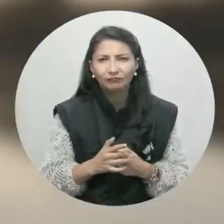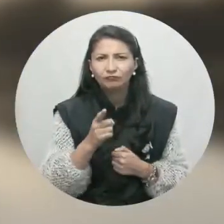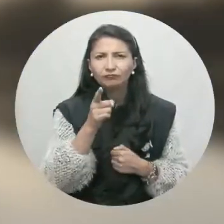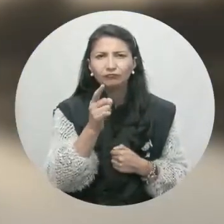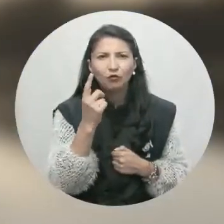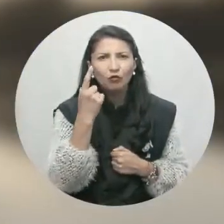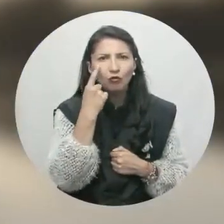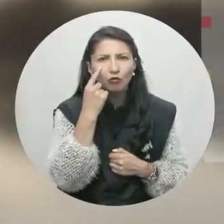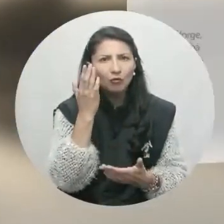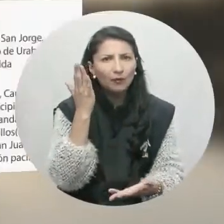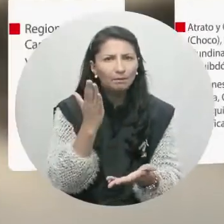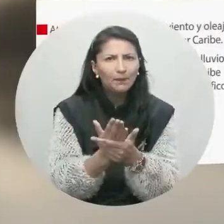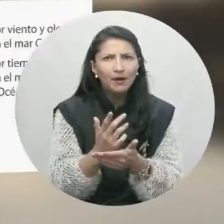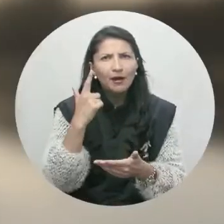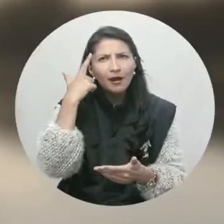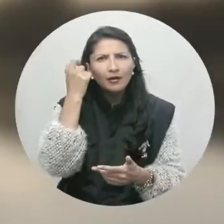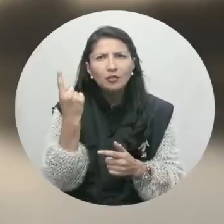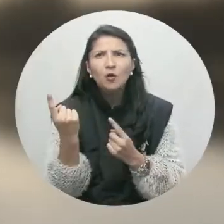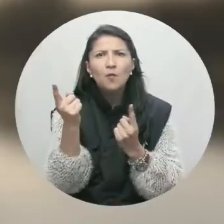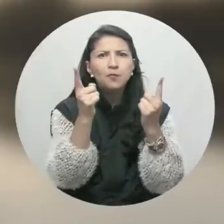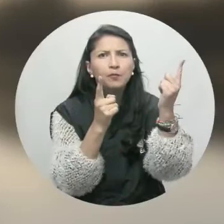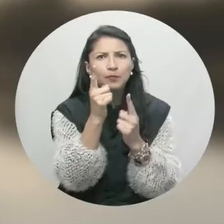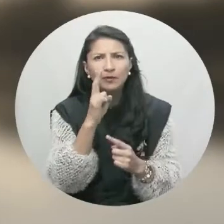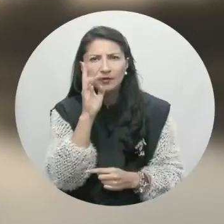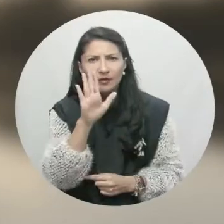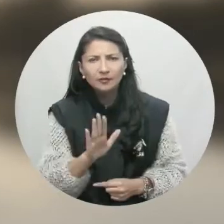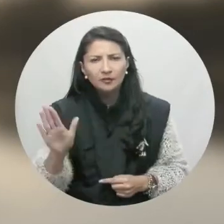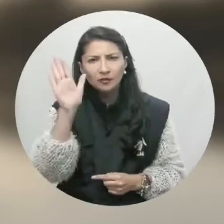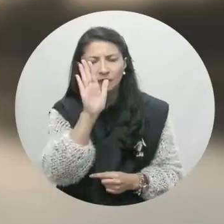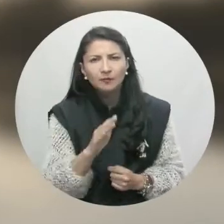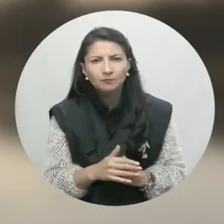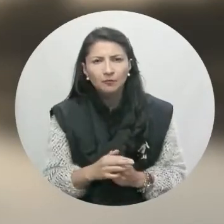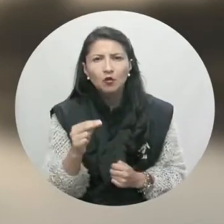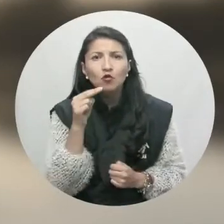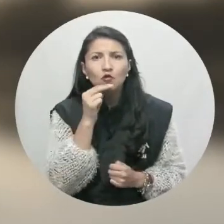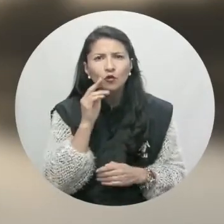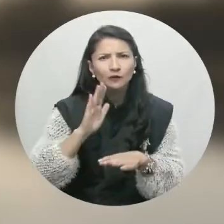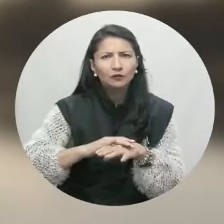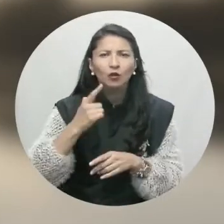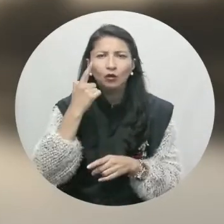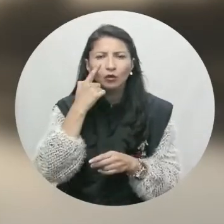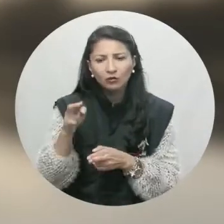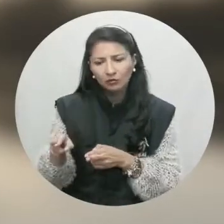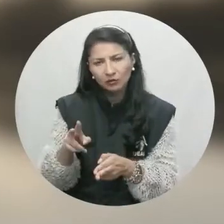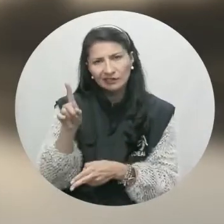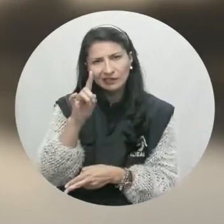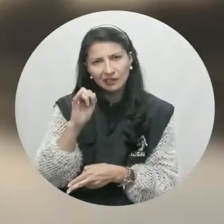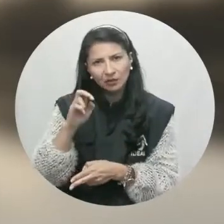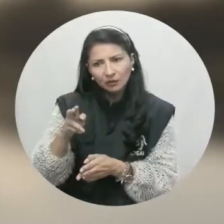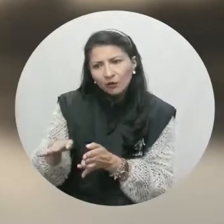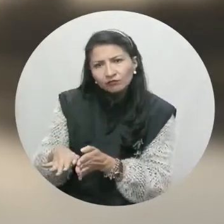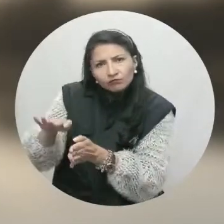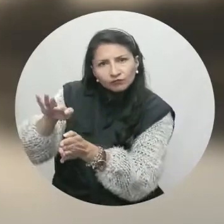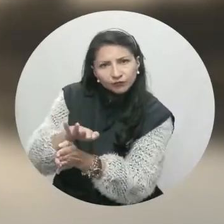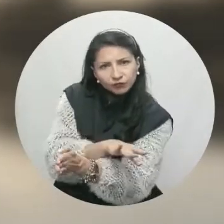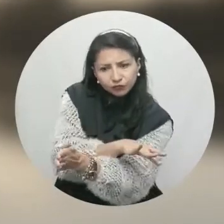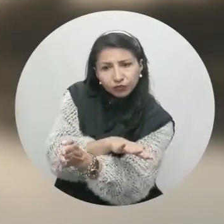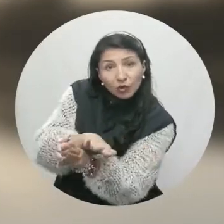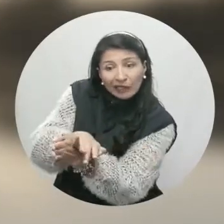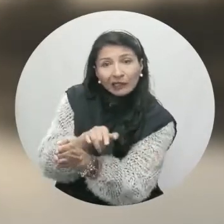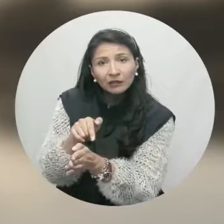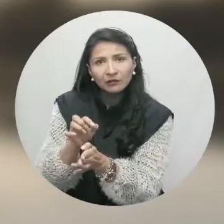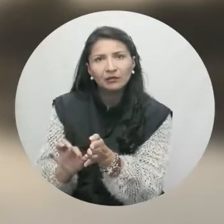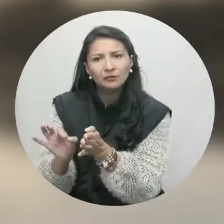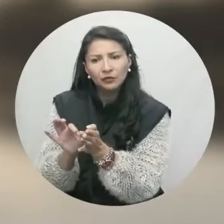Ahora, mucha atención a las principales alertas para hoy a nivel nacional. Alerta roja por inundaciones en el río Sinú, en su cuenca baja,